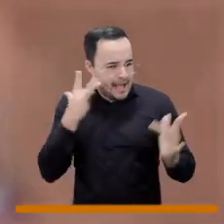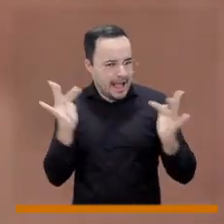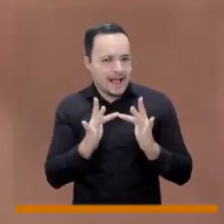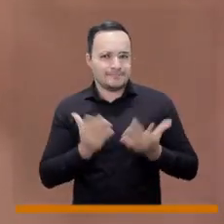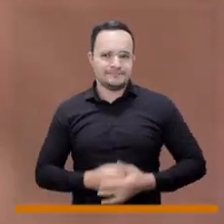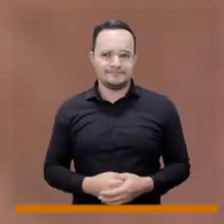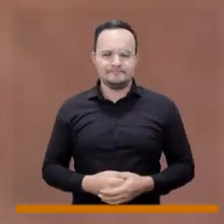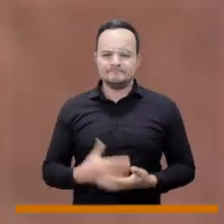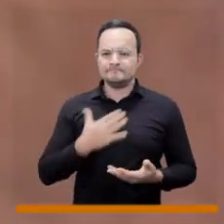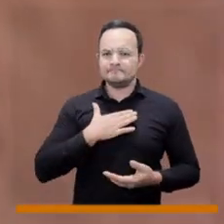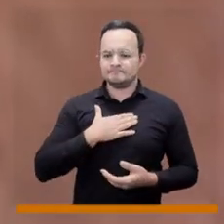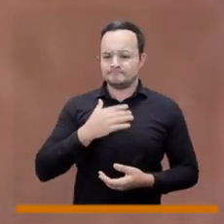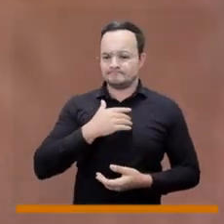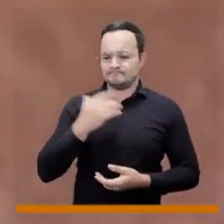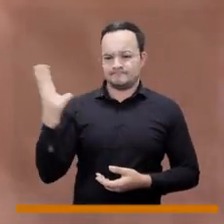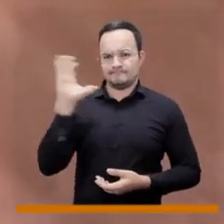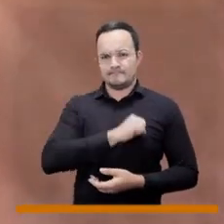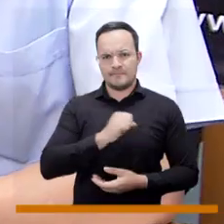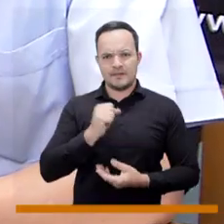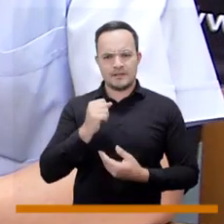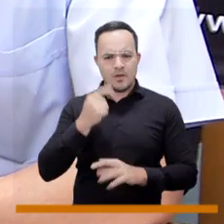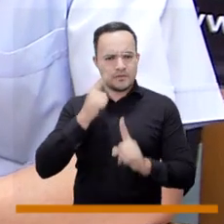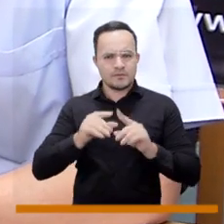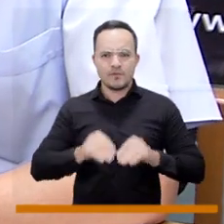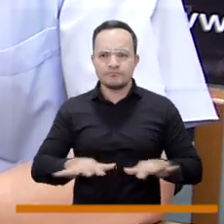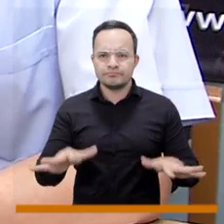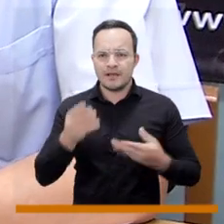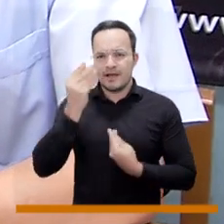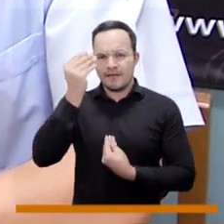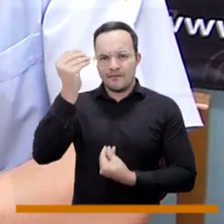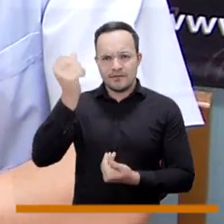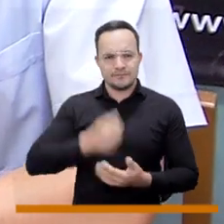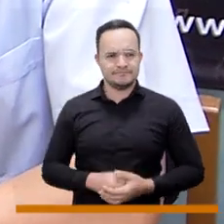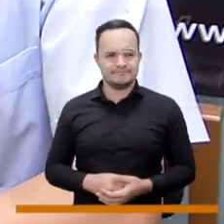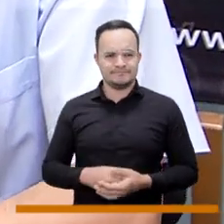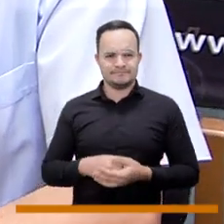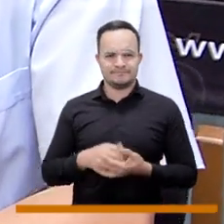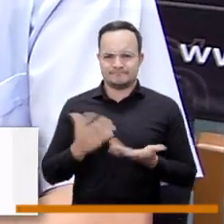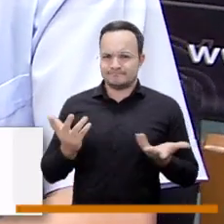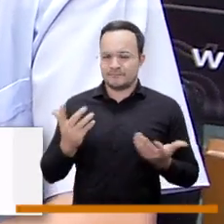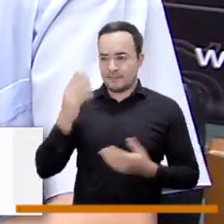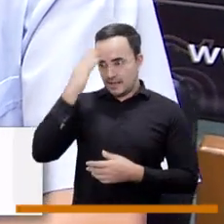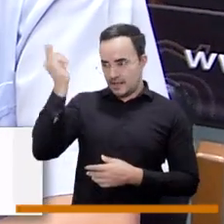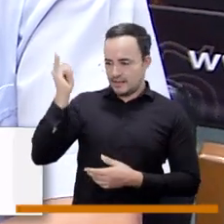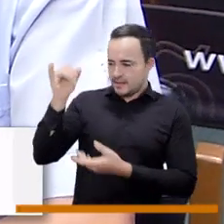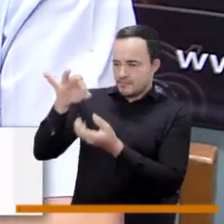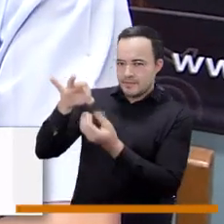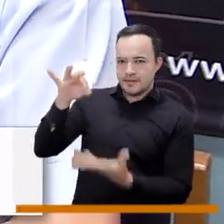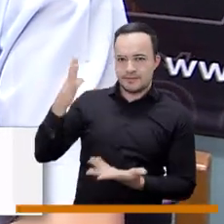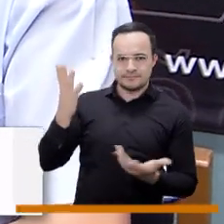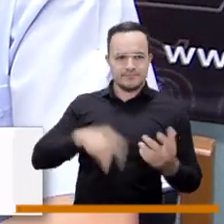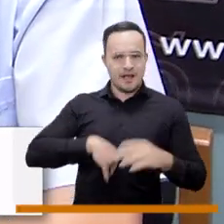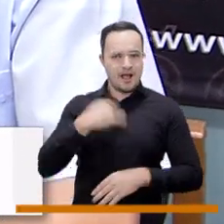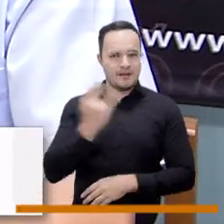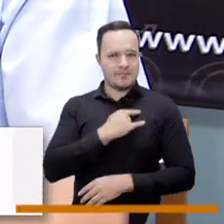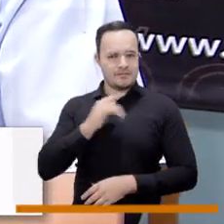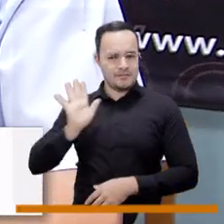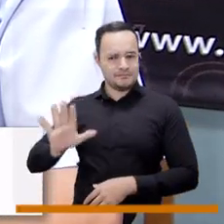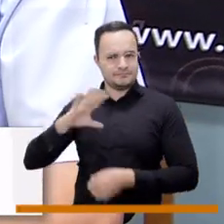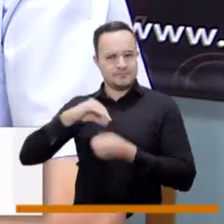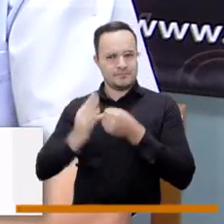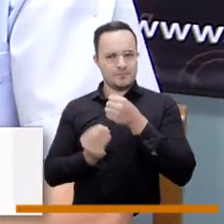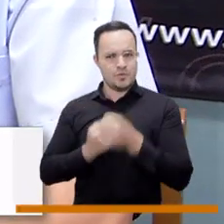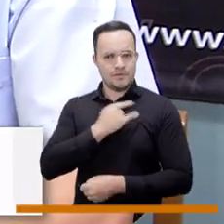para nosotros es una cuestión de valores, es una cuestión de esencia, desde la misma academia, desde la misma alma mater